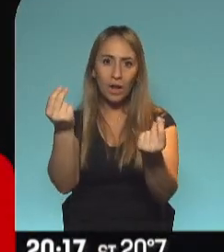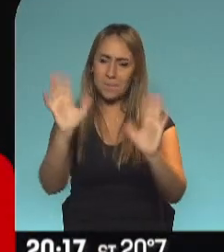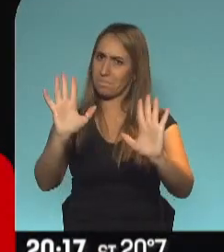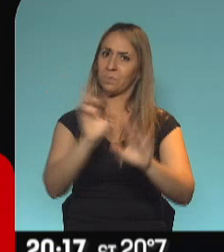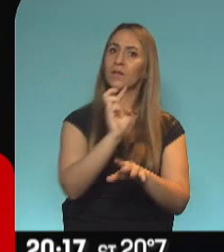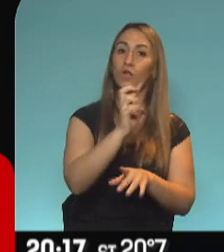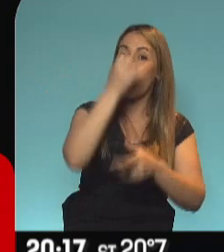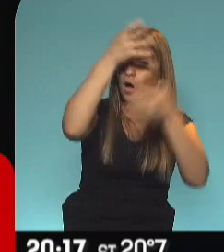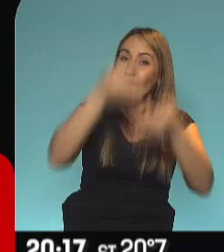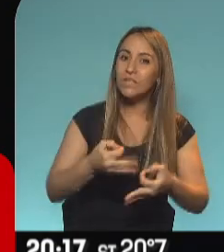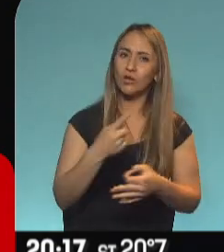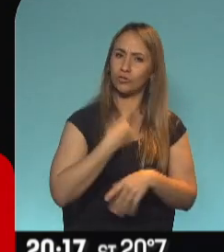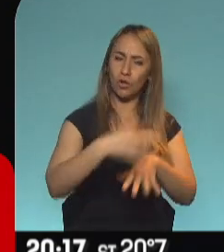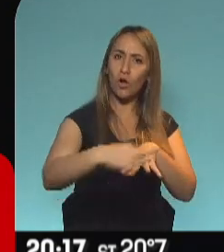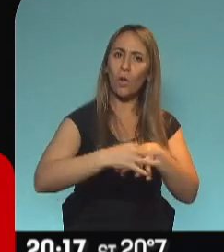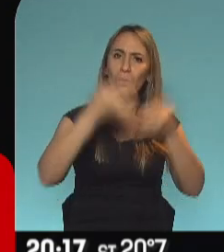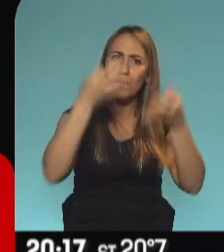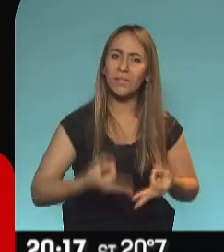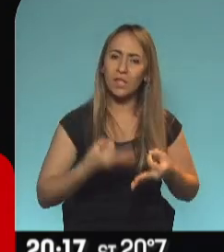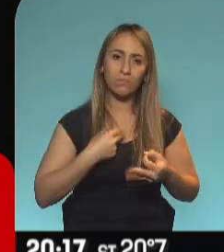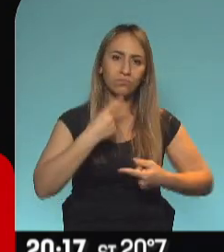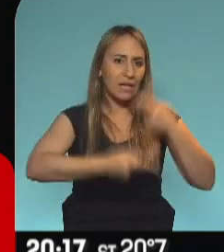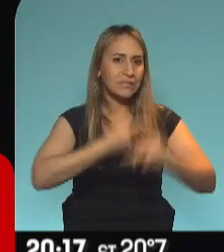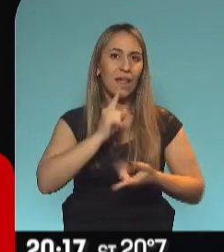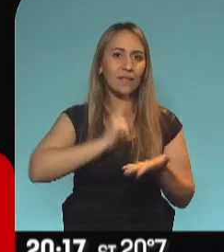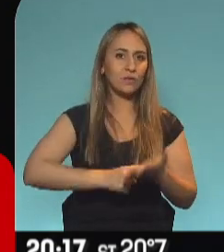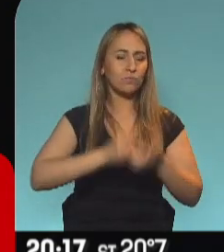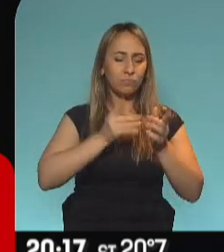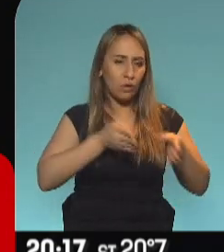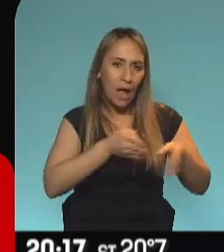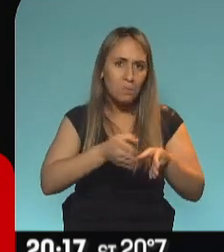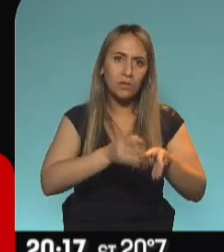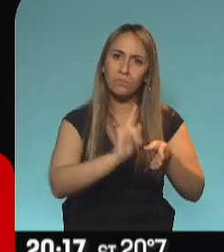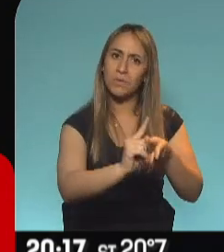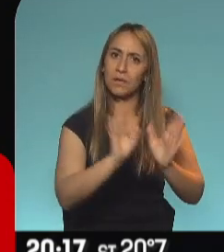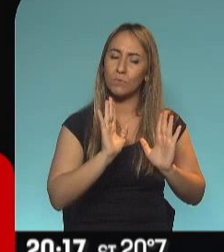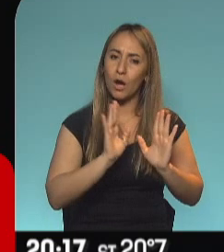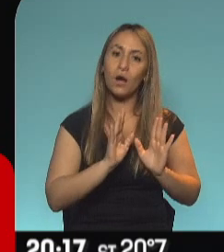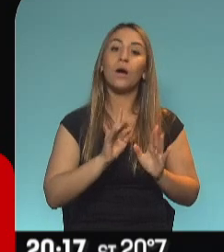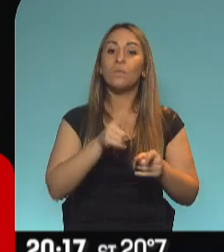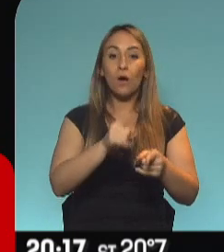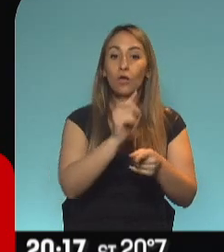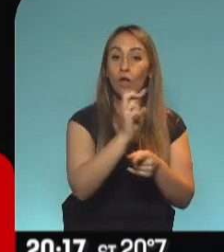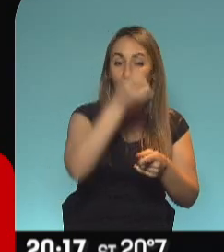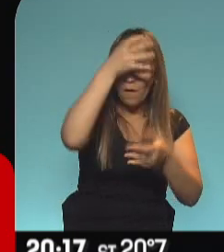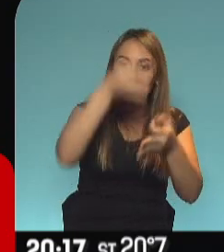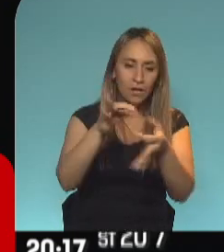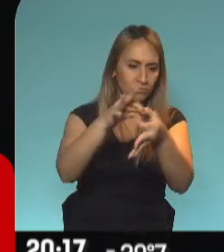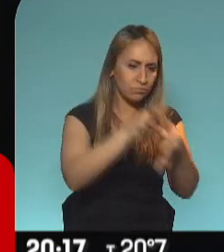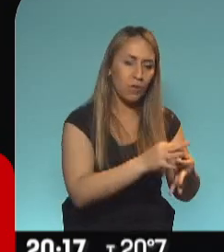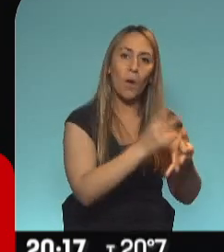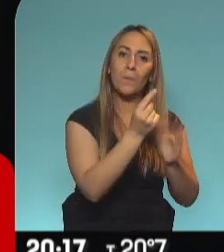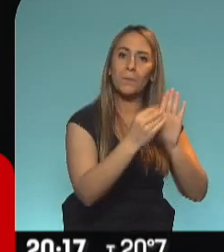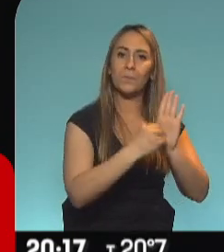estamos completamente comprometidos a seguir en la misma política en la cual el tipo de cambio oficial evolucione de la mano de los precios.